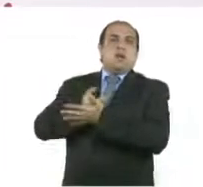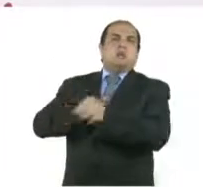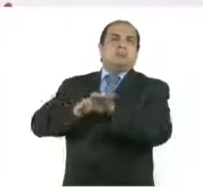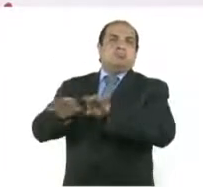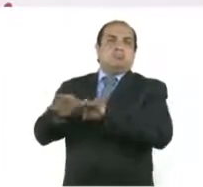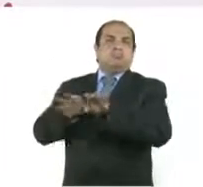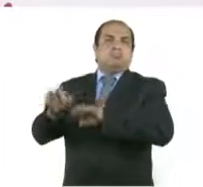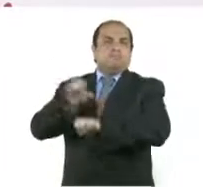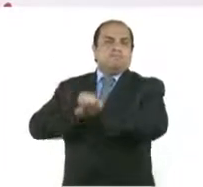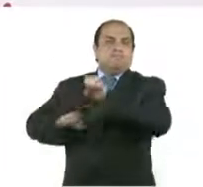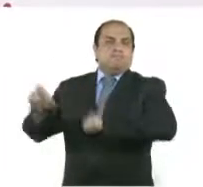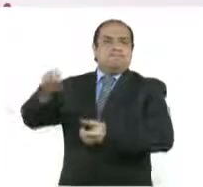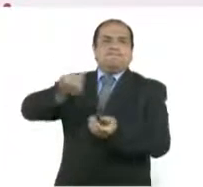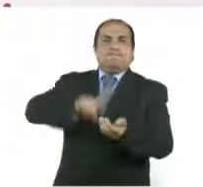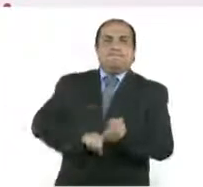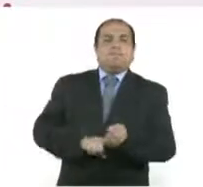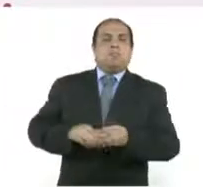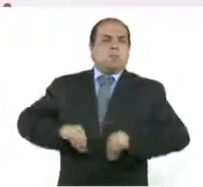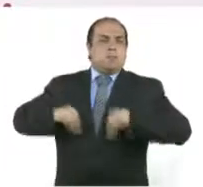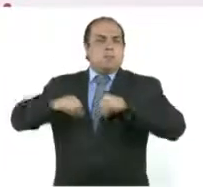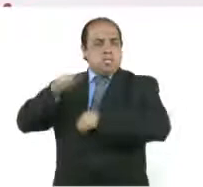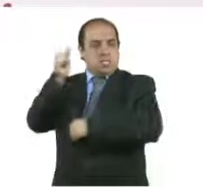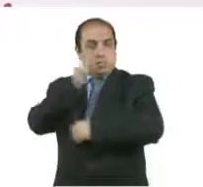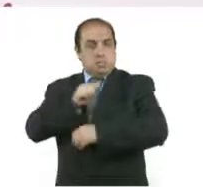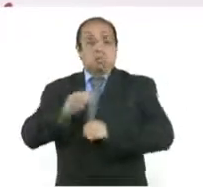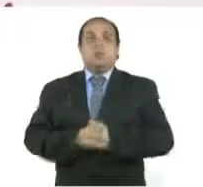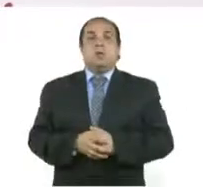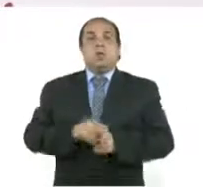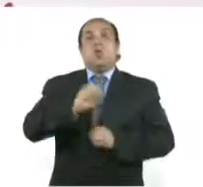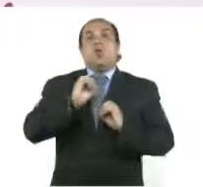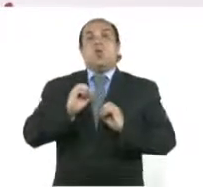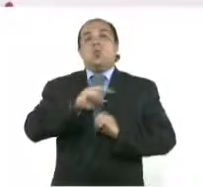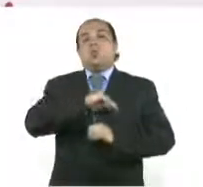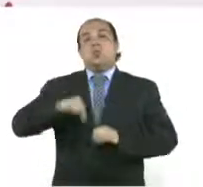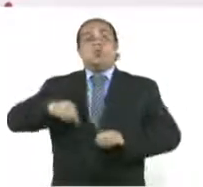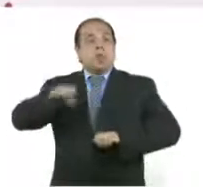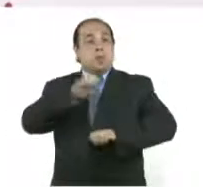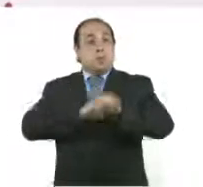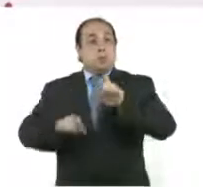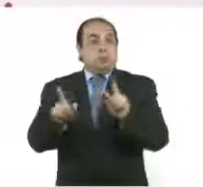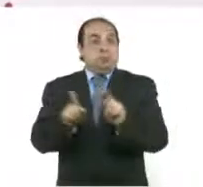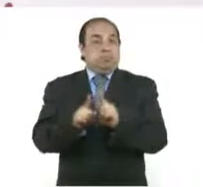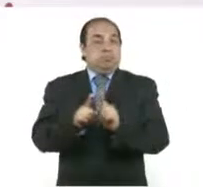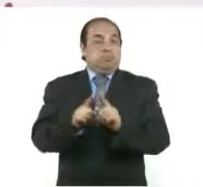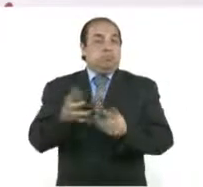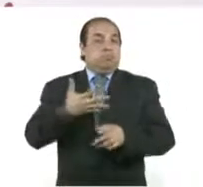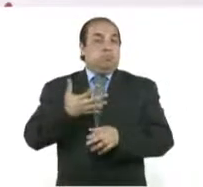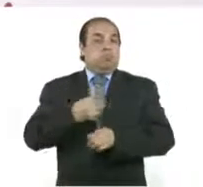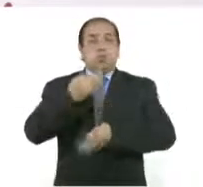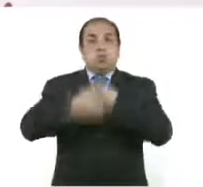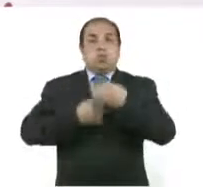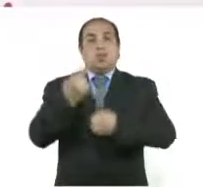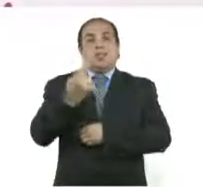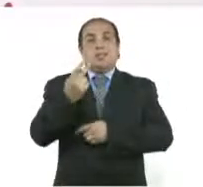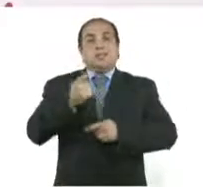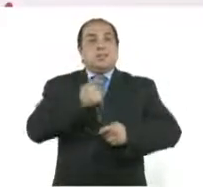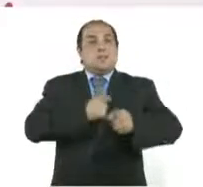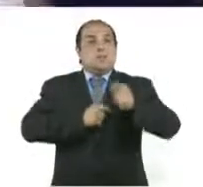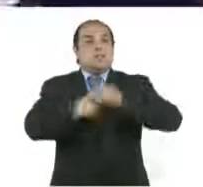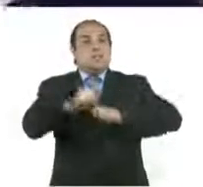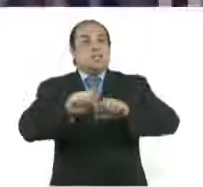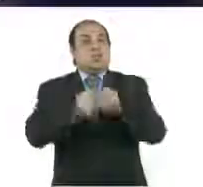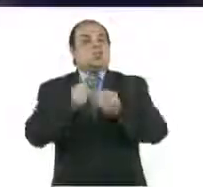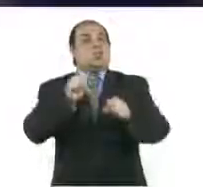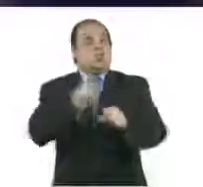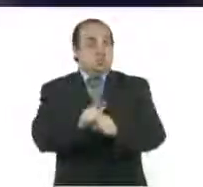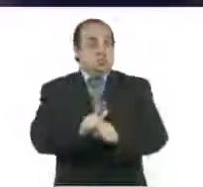vida, si fuimos pequeños empresarios, todos merecemos una retribución de la